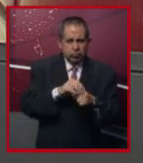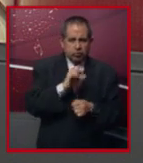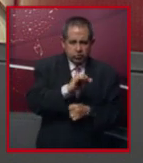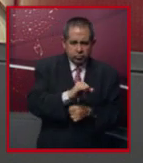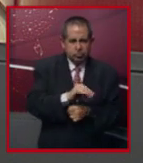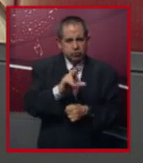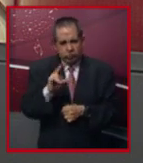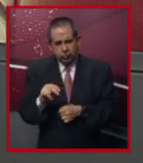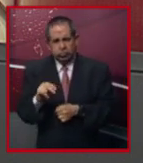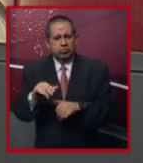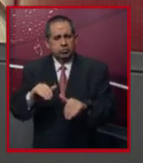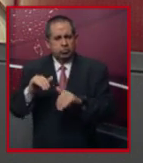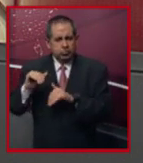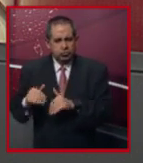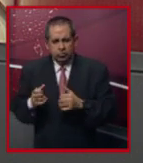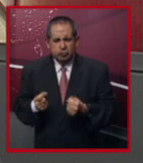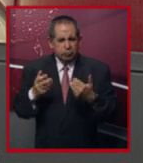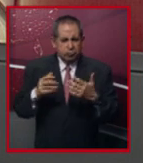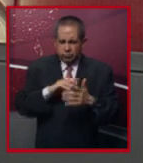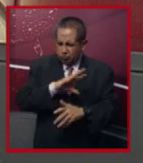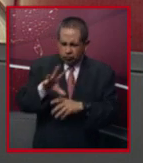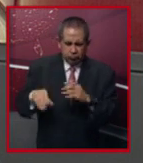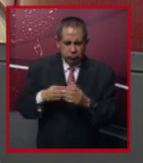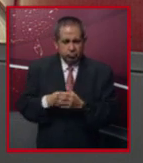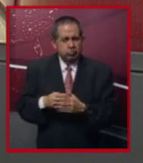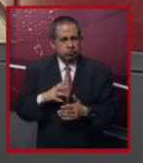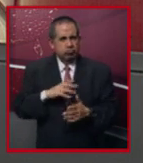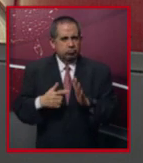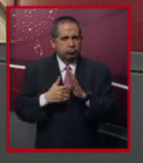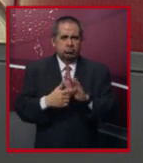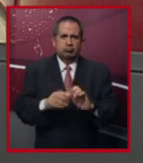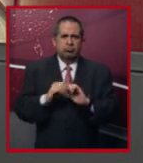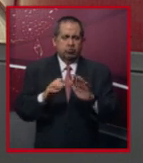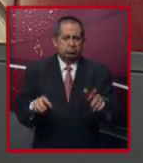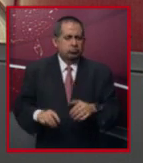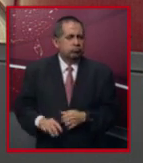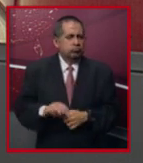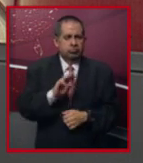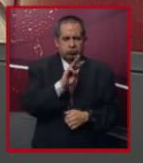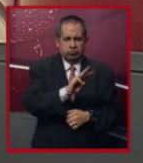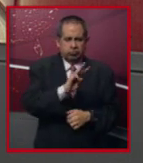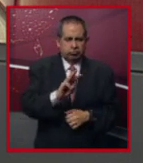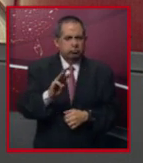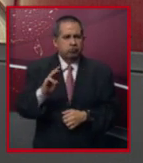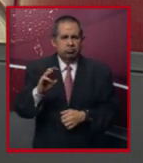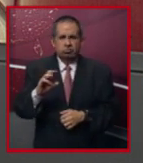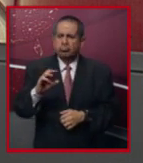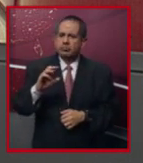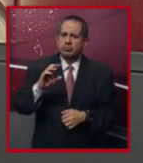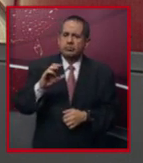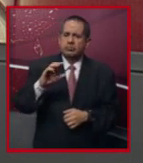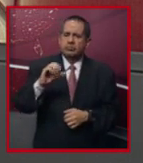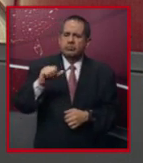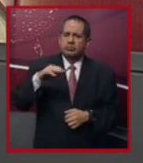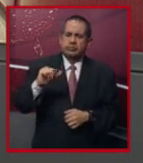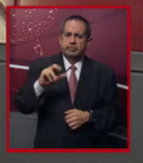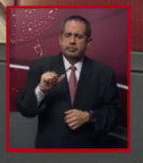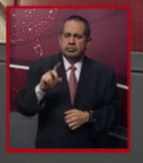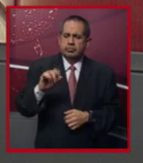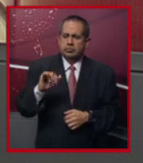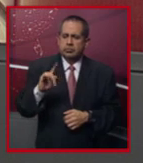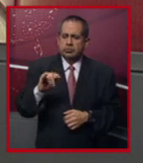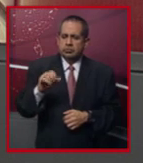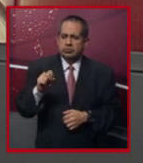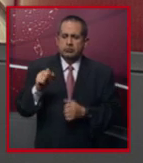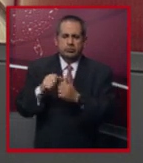favor, en contra y todo esto se encuentra disponible ya en el portal de la Cámara de Diputados en el apartado de